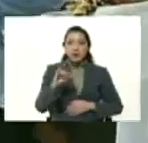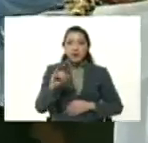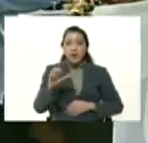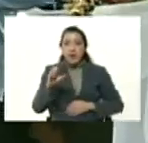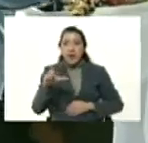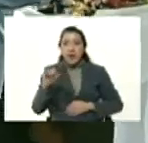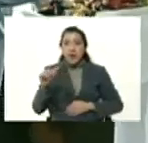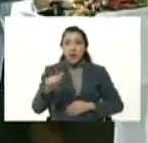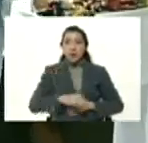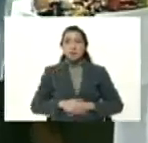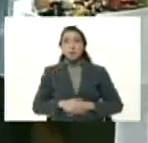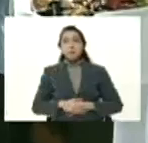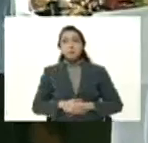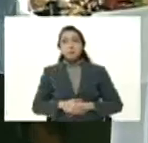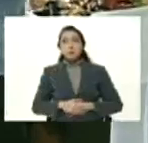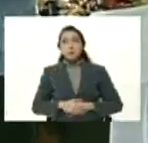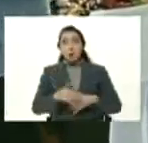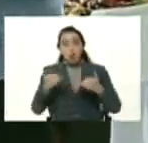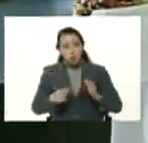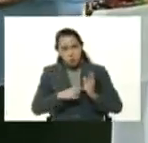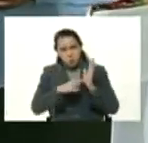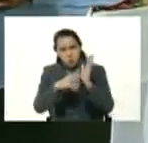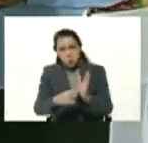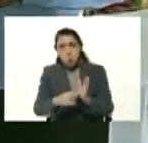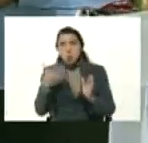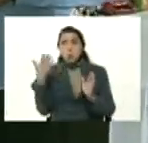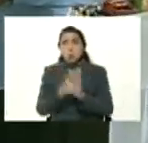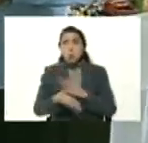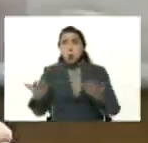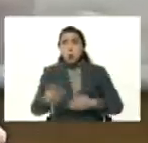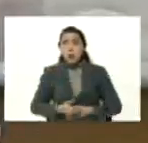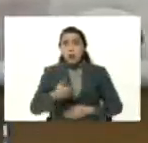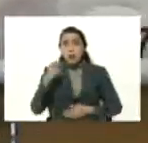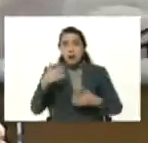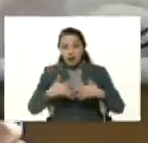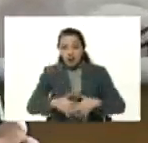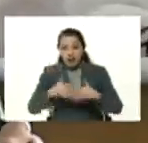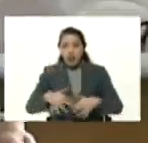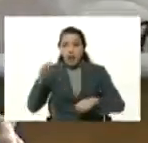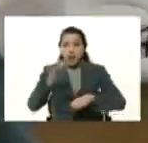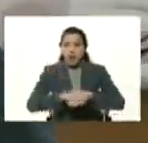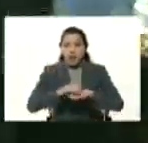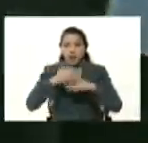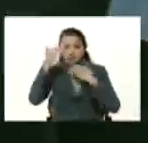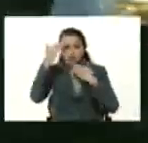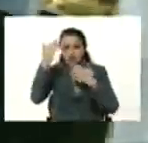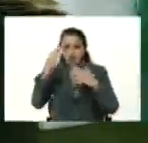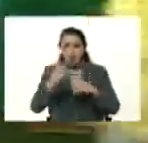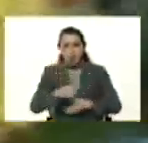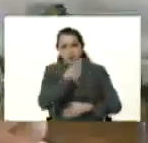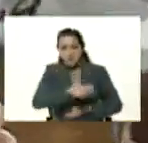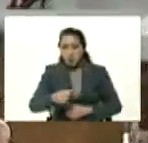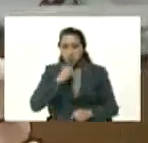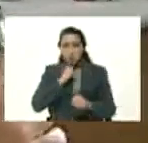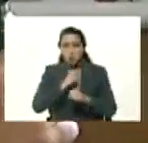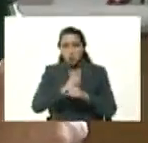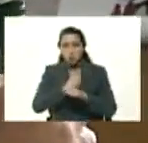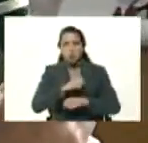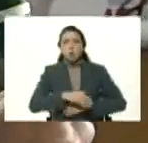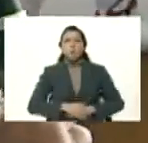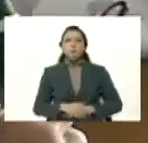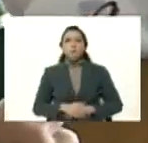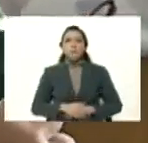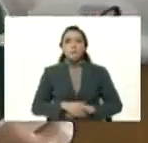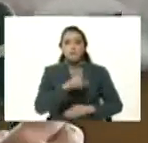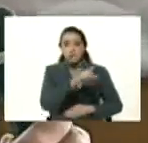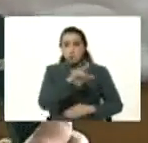Sí. Bueno, en este caso yo represento a Cabecal, que es la Cámara Venezolana del Calzado. Saludos a todos. Bueno, contamos con más de